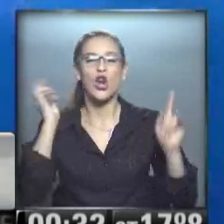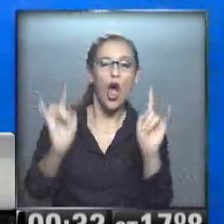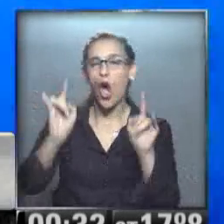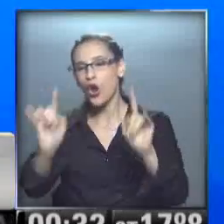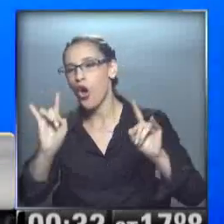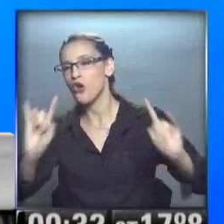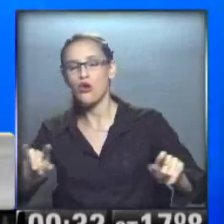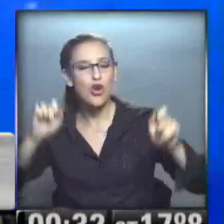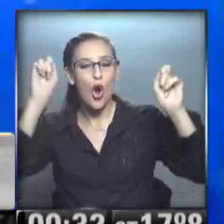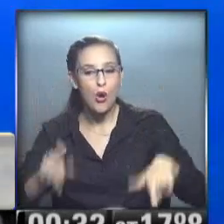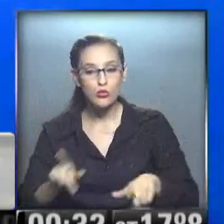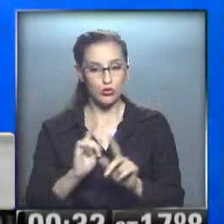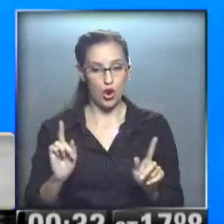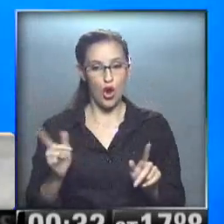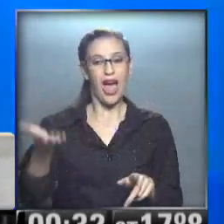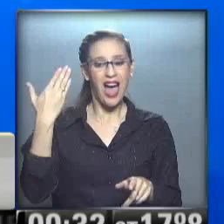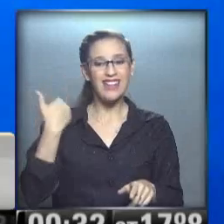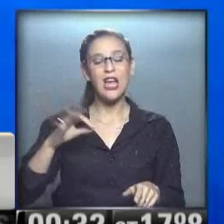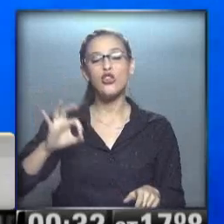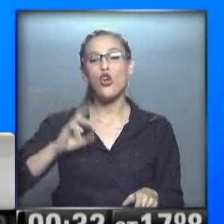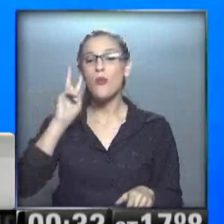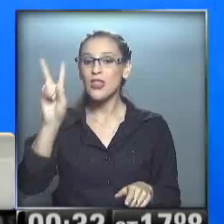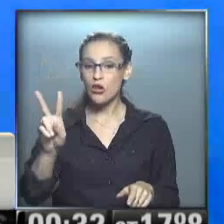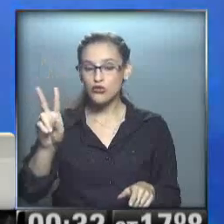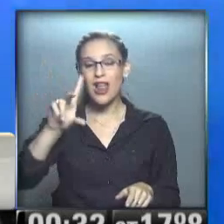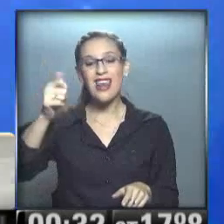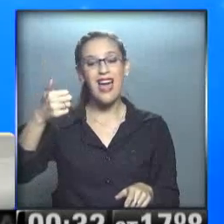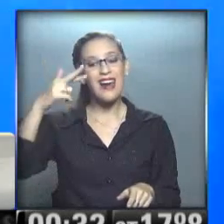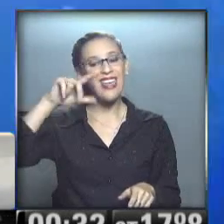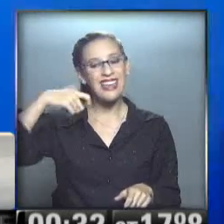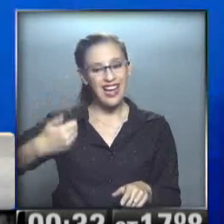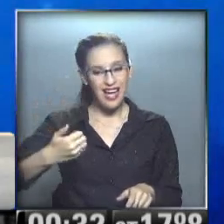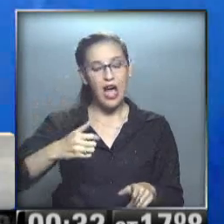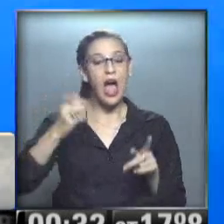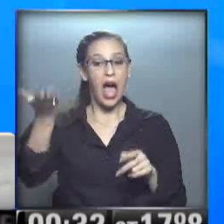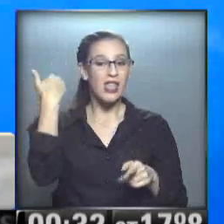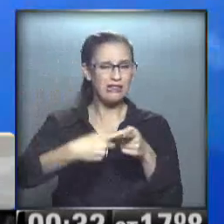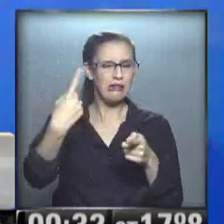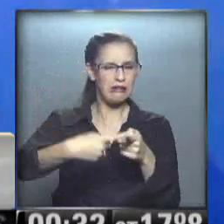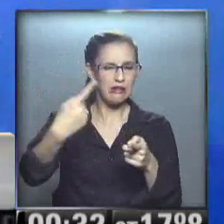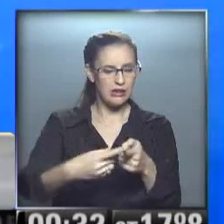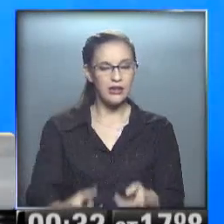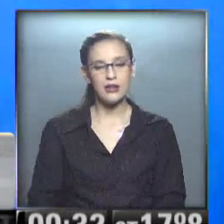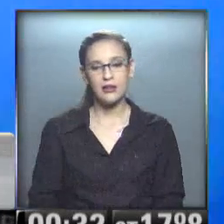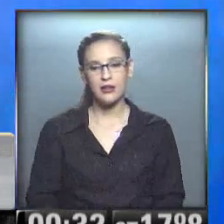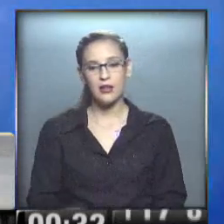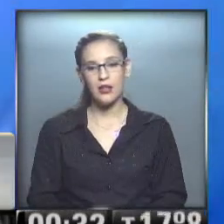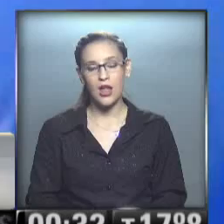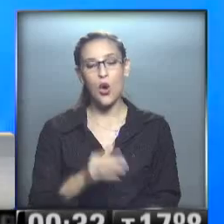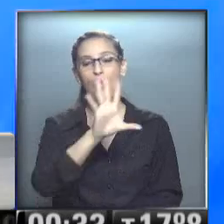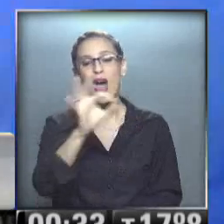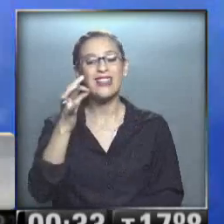pensaba, digo, en el fin del 2012 fue cuando pasó La Renga, 40.000 personas fue cuando estuvo La Renga acá en el Corsódromo. Estamos hablando